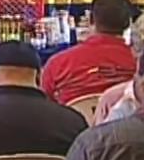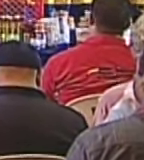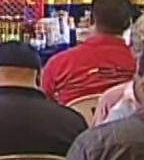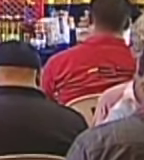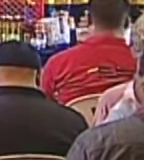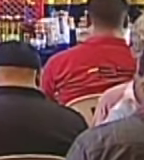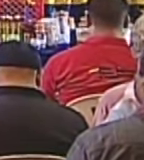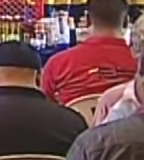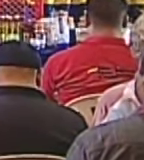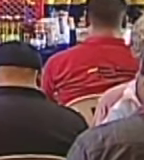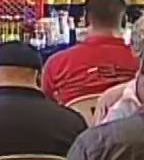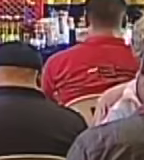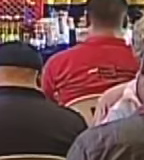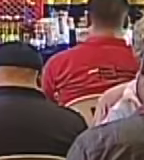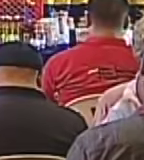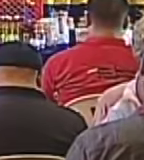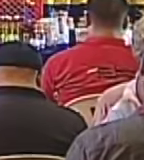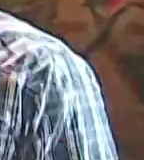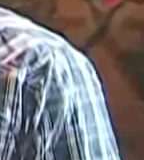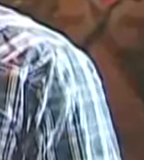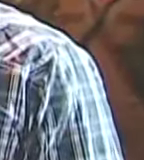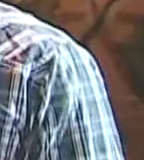estas experiencias productivas,